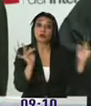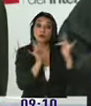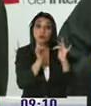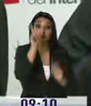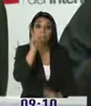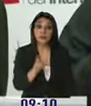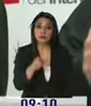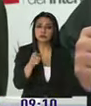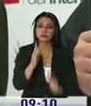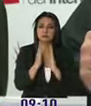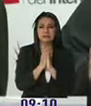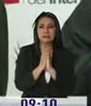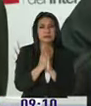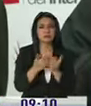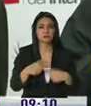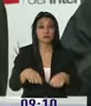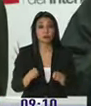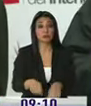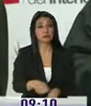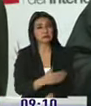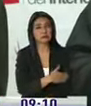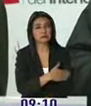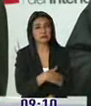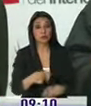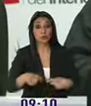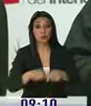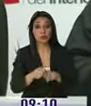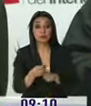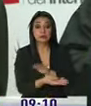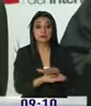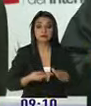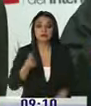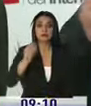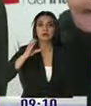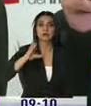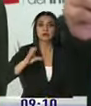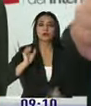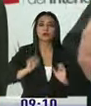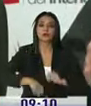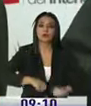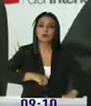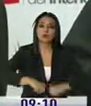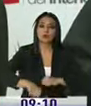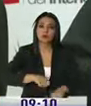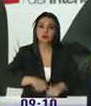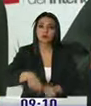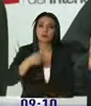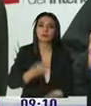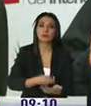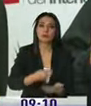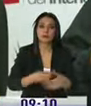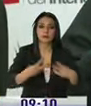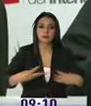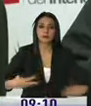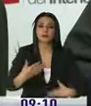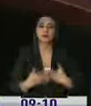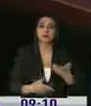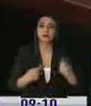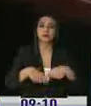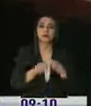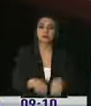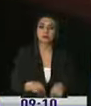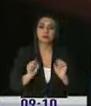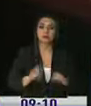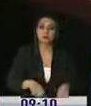contactaban y pedían un porcentaje de dinero del contrato para poder agilitar los procesos de contratación.